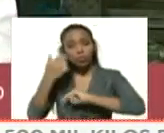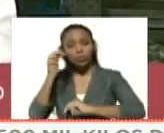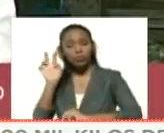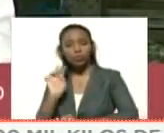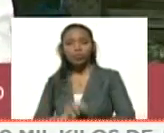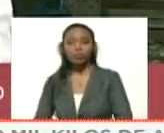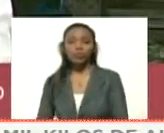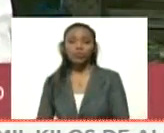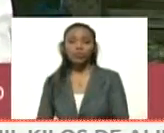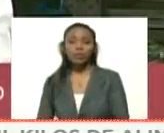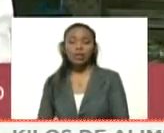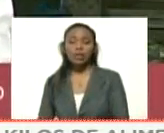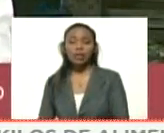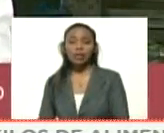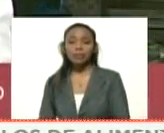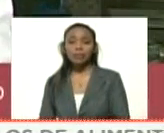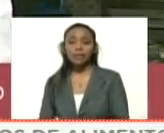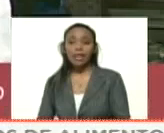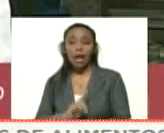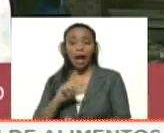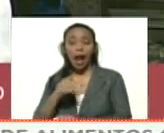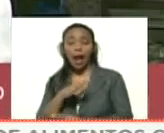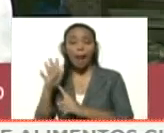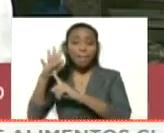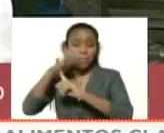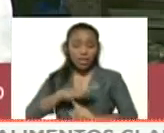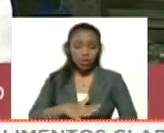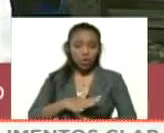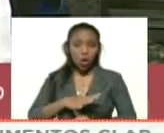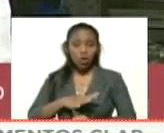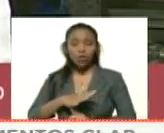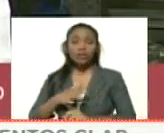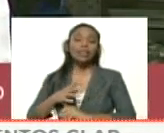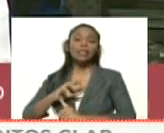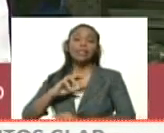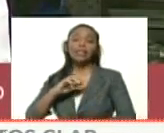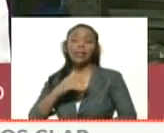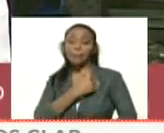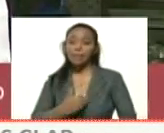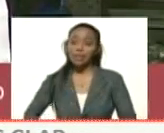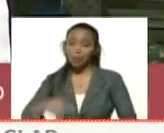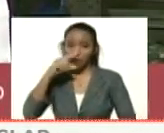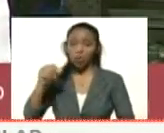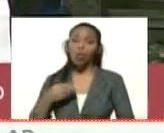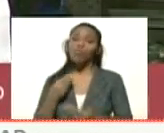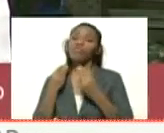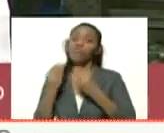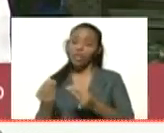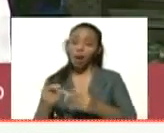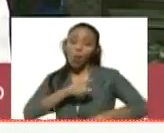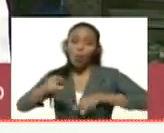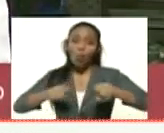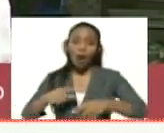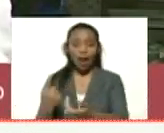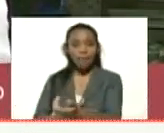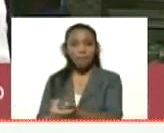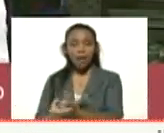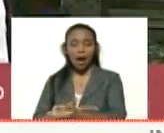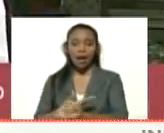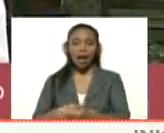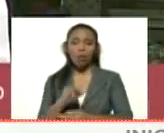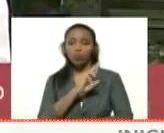a través de la expresión del presidente Maduro, que se diera una coordinación con la hermana República de Colombia,